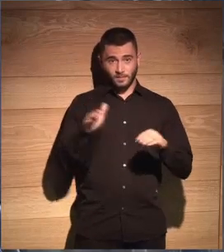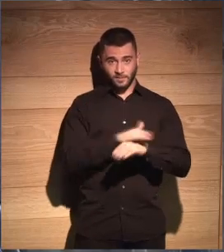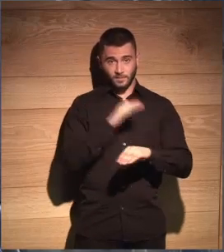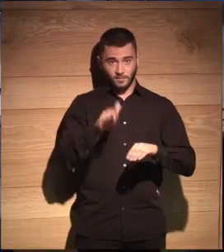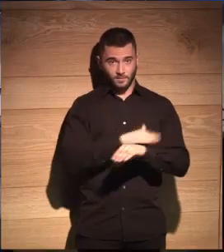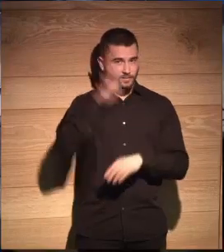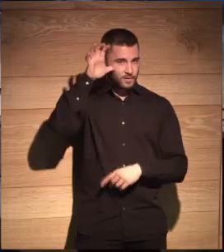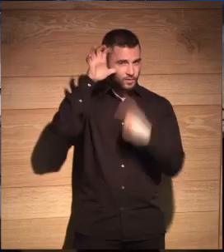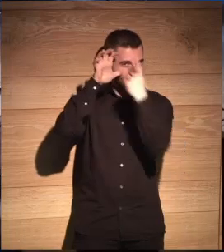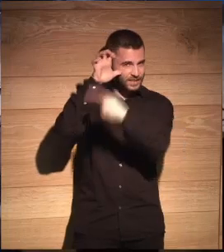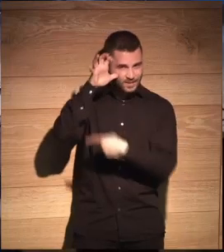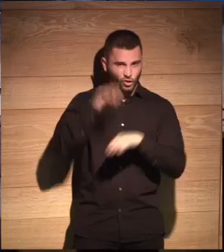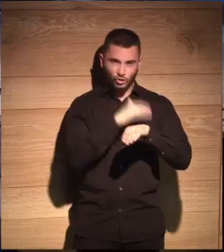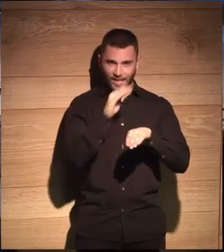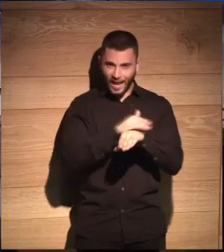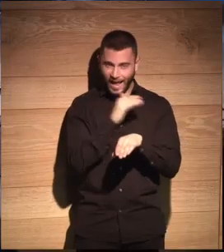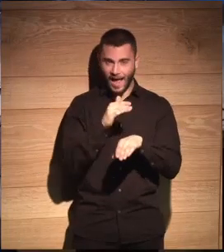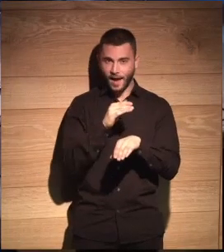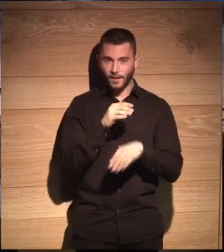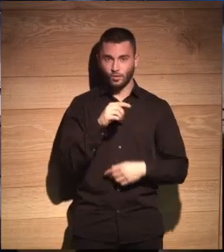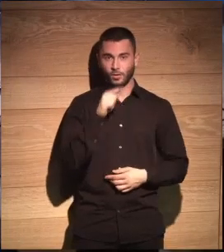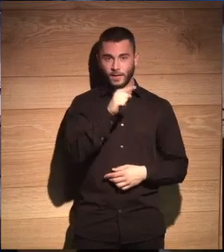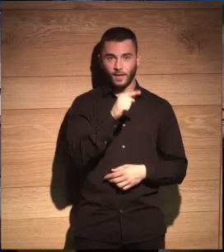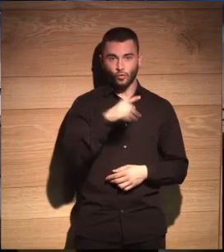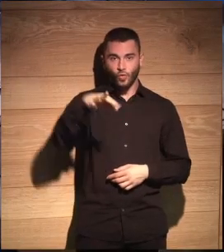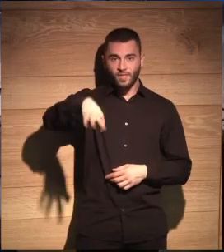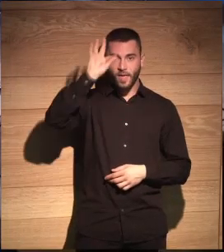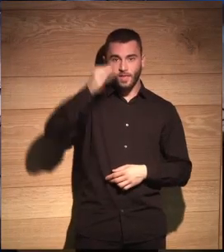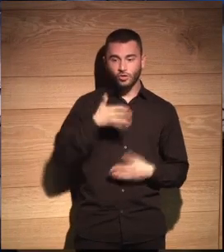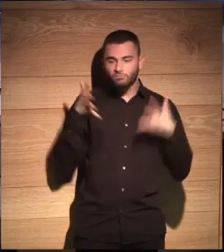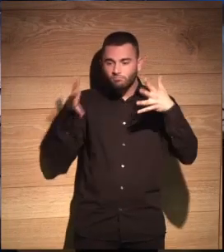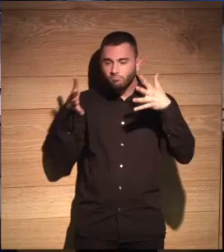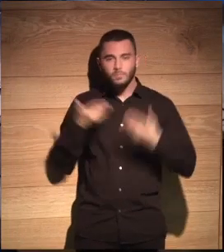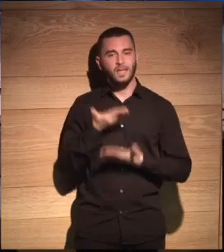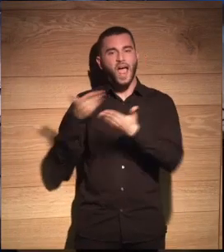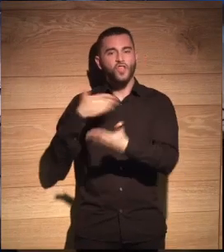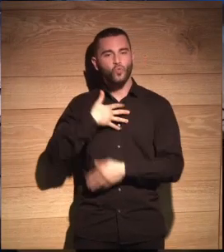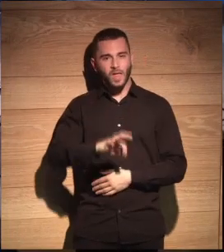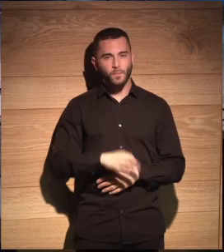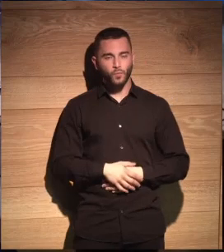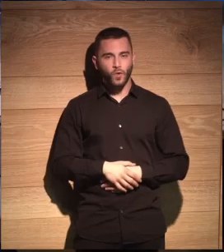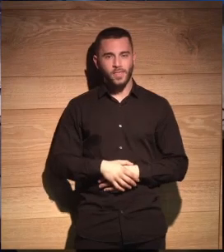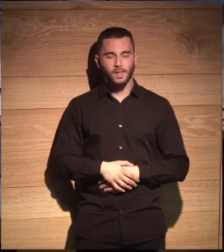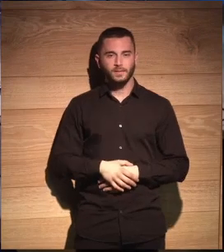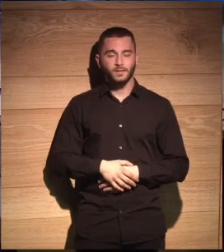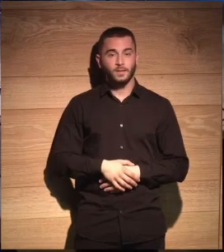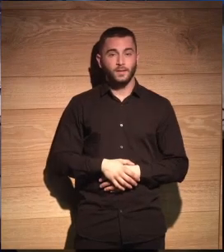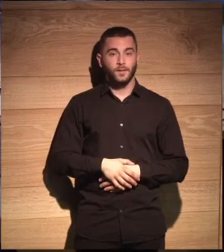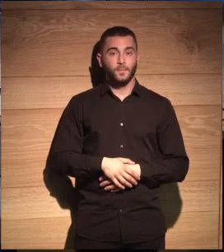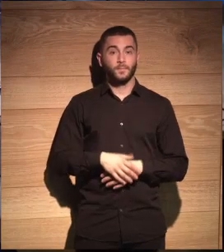gato, el hecho de que puedas ayudarle a tomar decisiones. Bueno, esos son los grandes